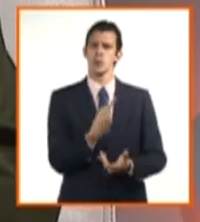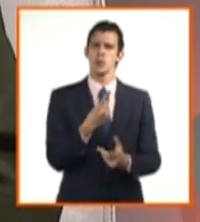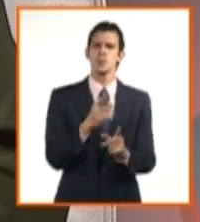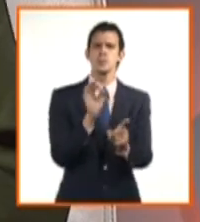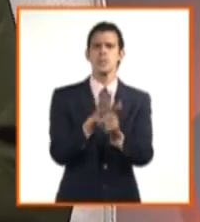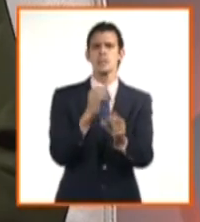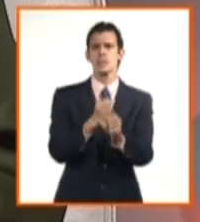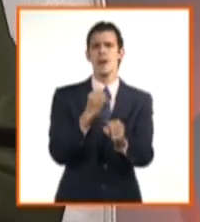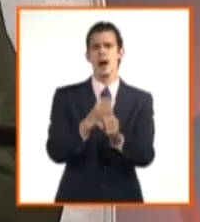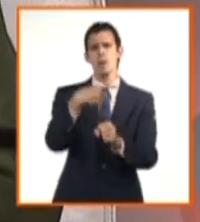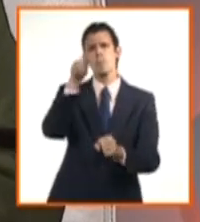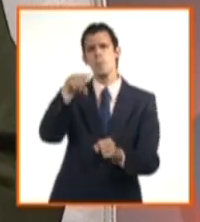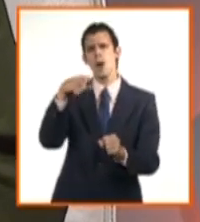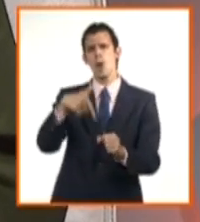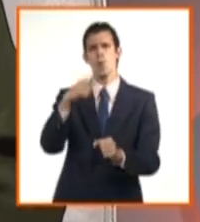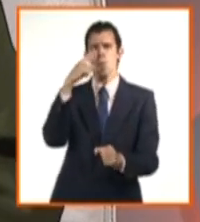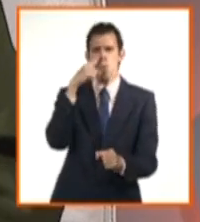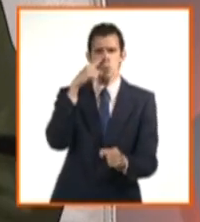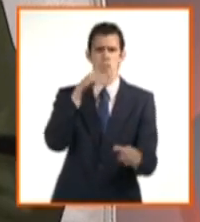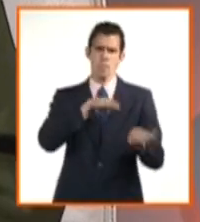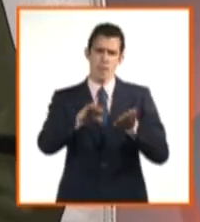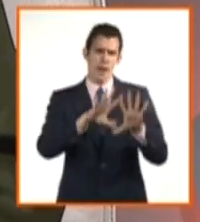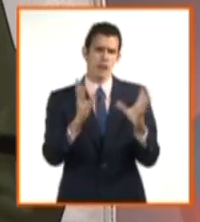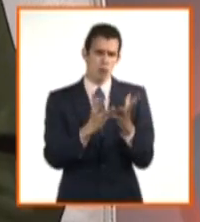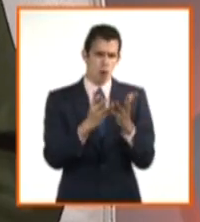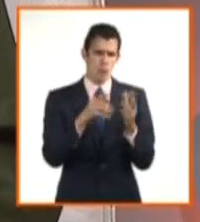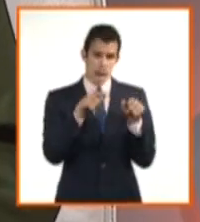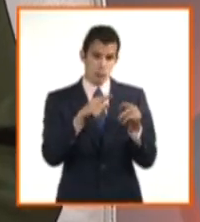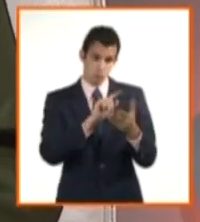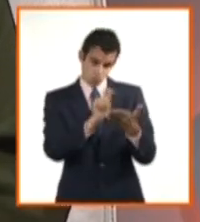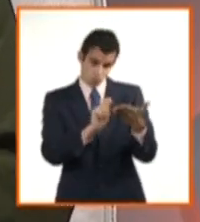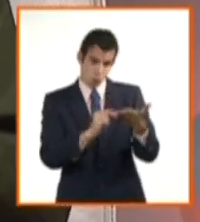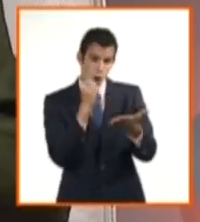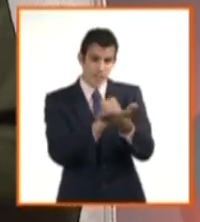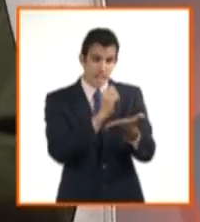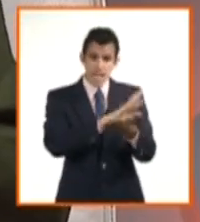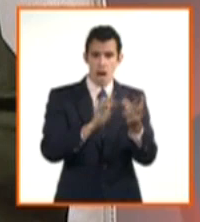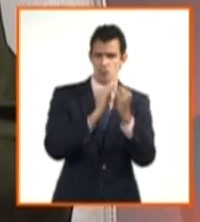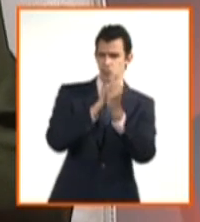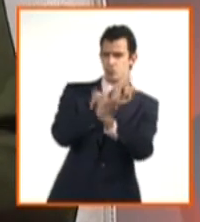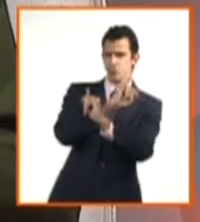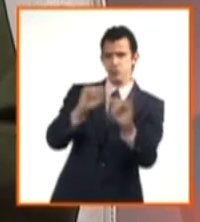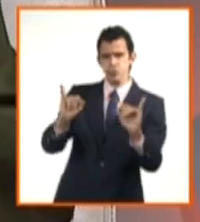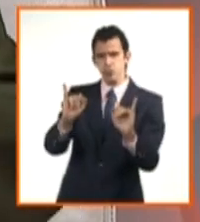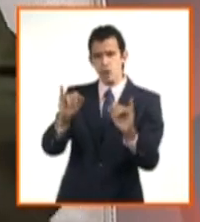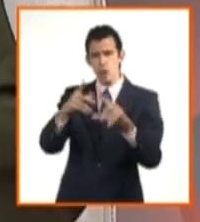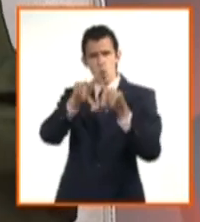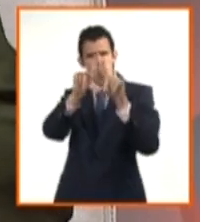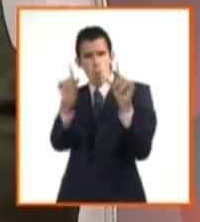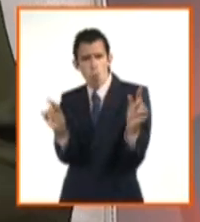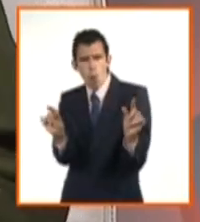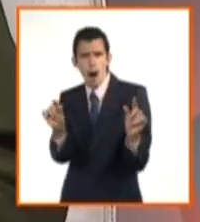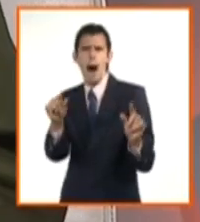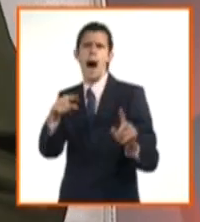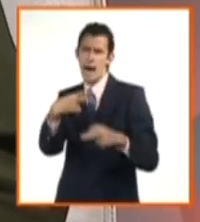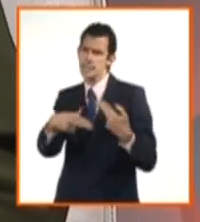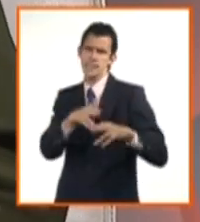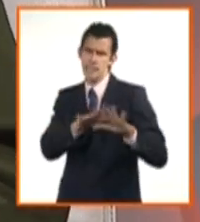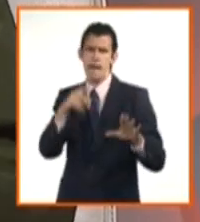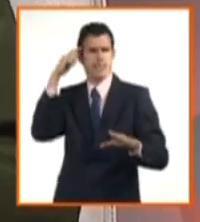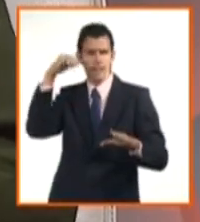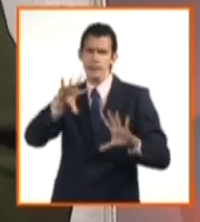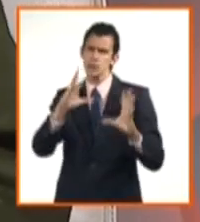en integración total con el instituto de meteorología en compartir la información los intercambios técnicos que hemos